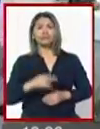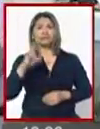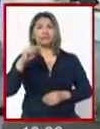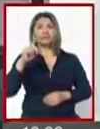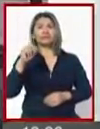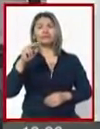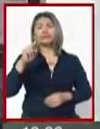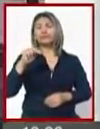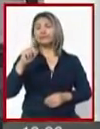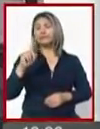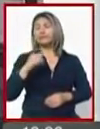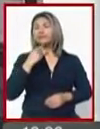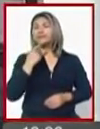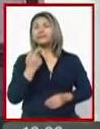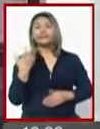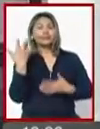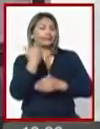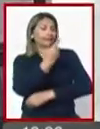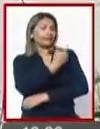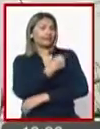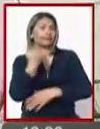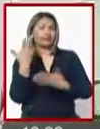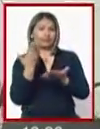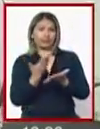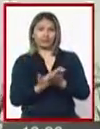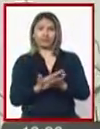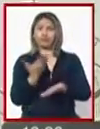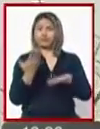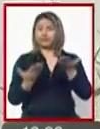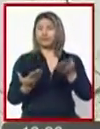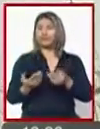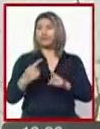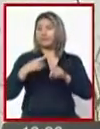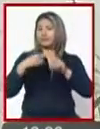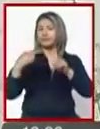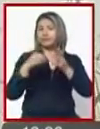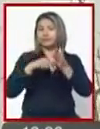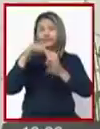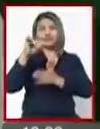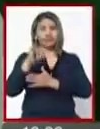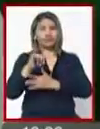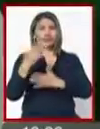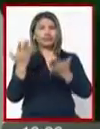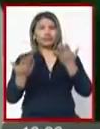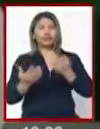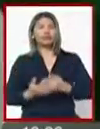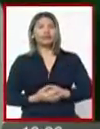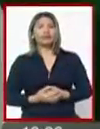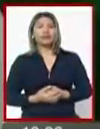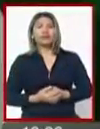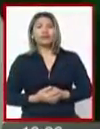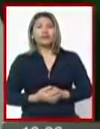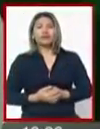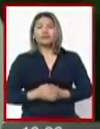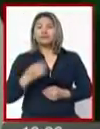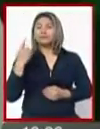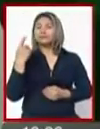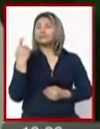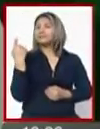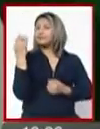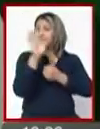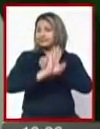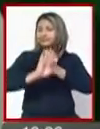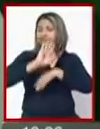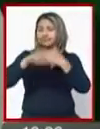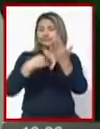H1N1, porque las vacunas van a llegar hasta, dicen que a mediados de este mes de mayo que viene, y que eso nos va a proteger